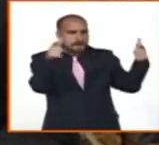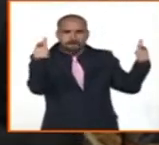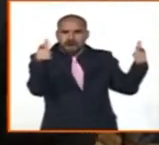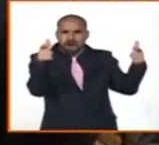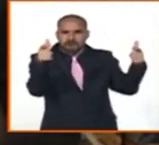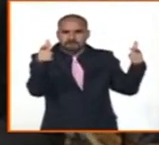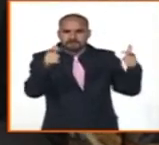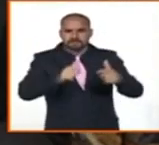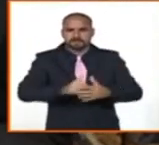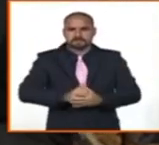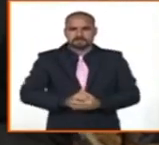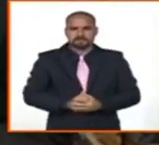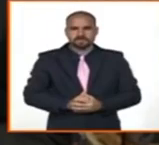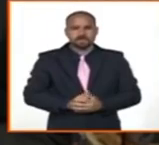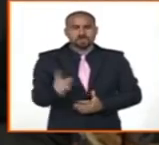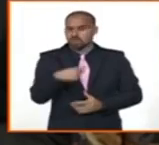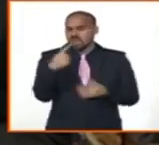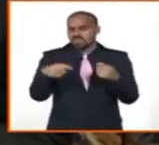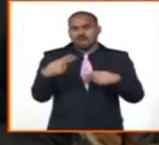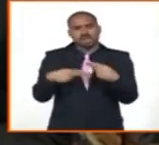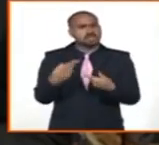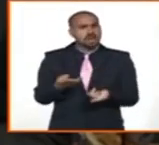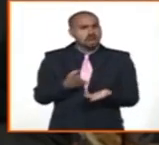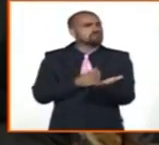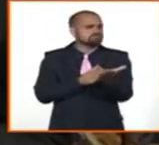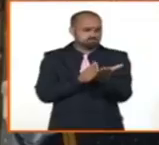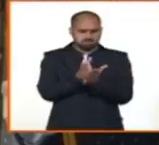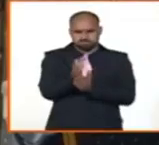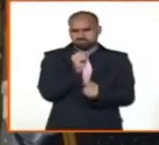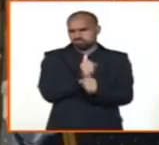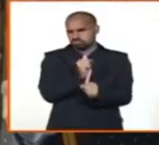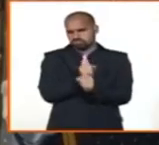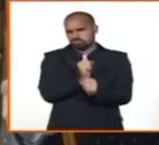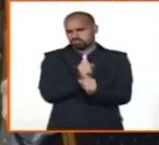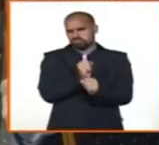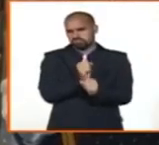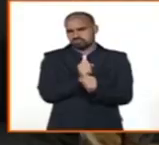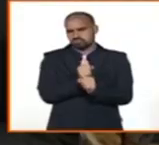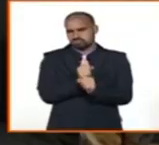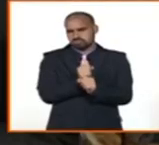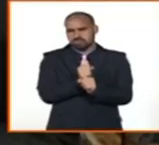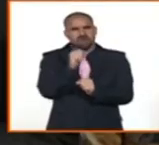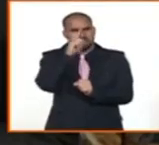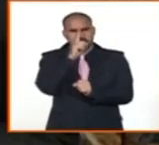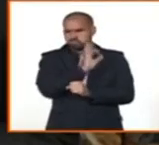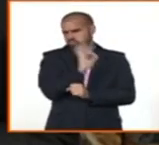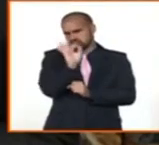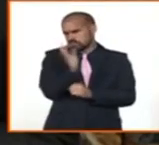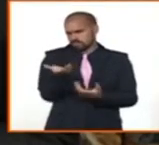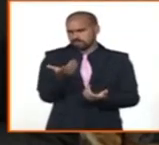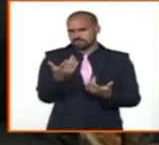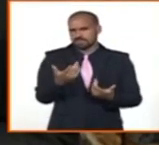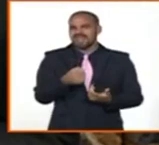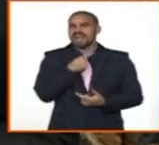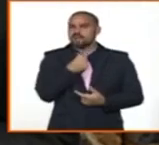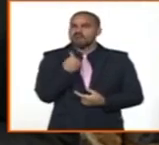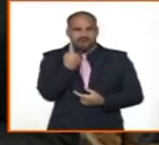y lo que hay es que seguir trabajando sin cansancio. Uno siente mucha confianza cuando ve que